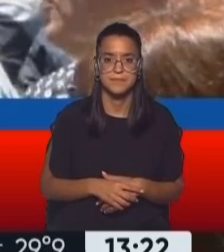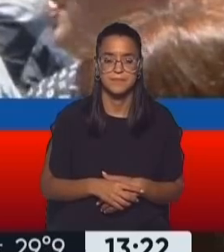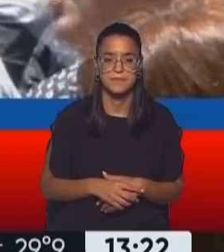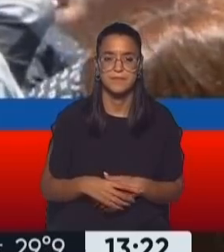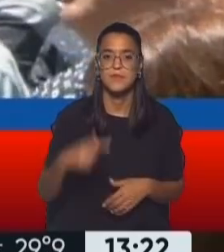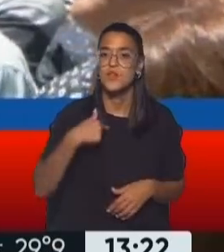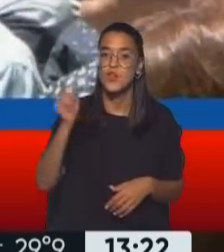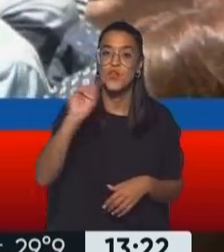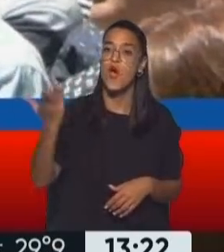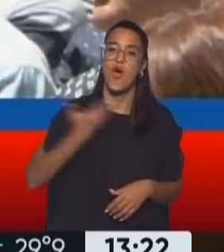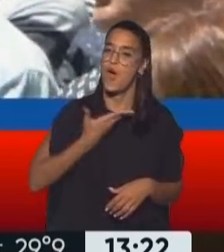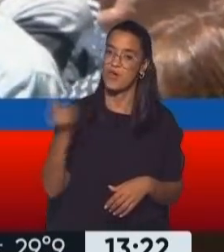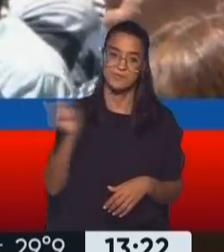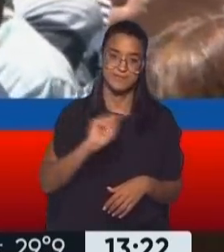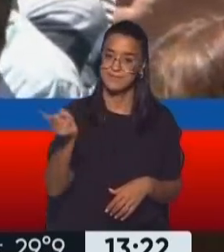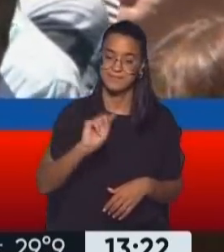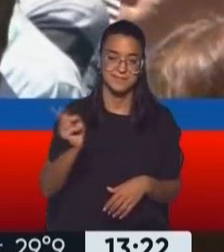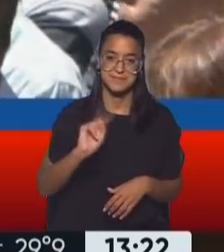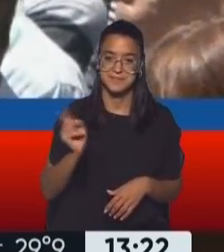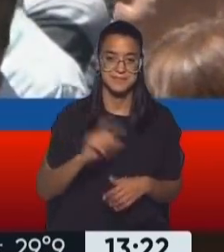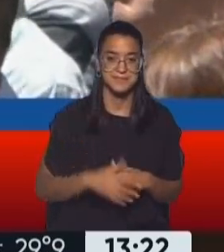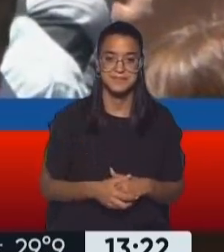no nos han vencido.